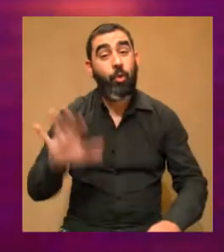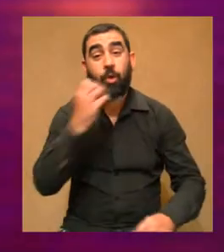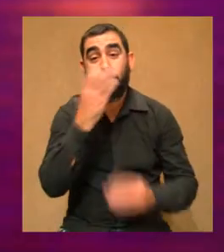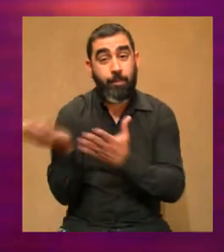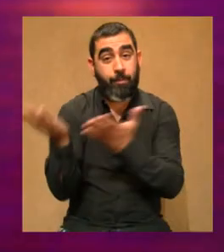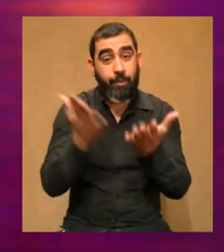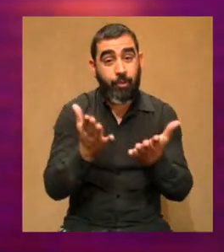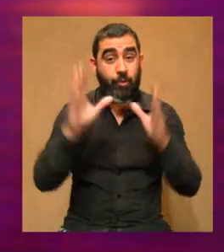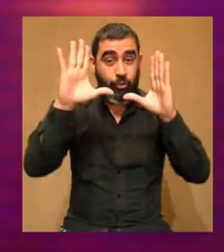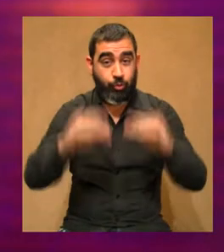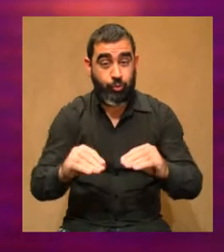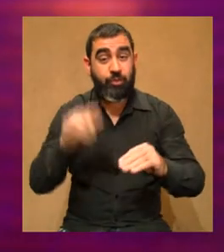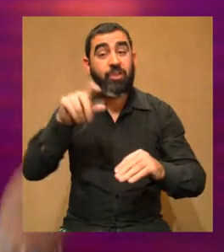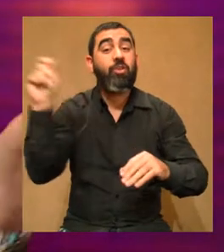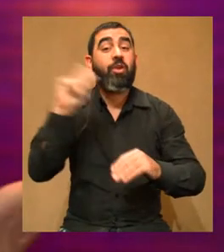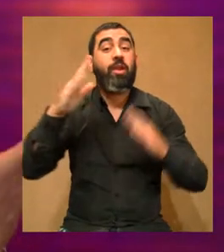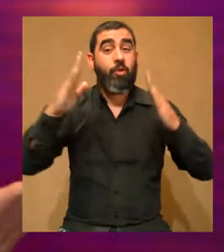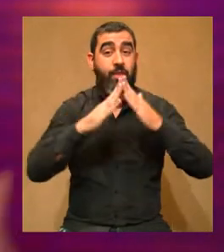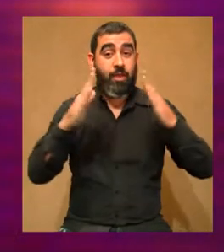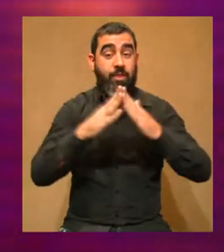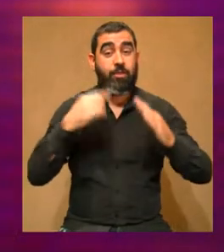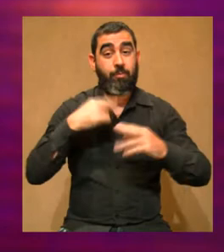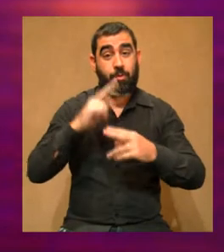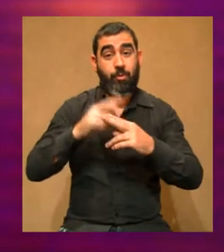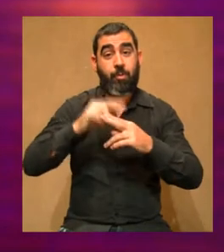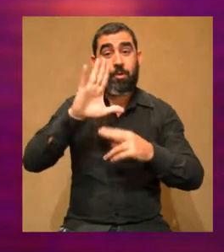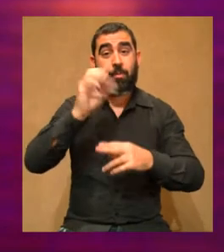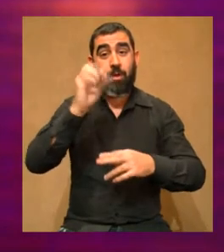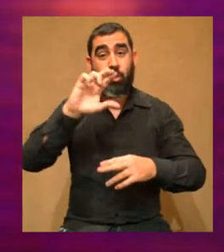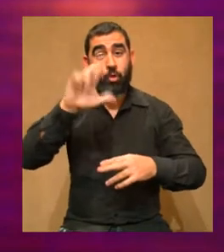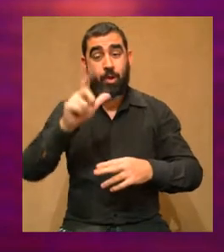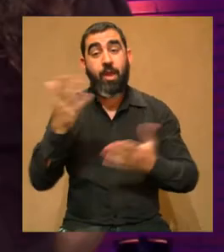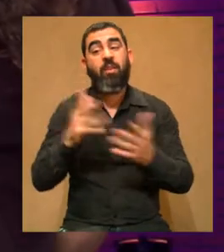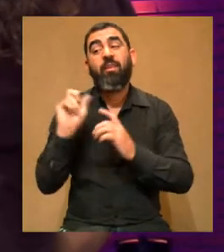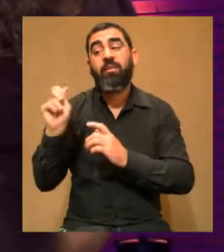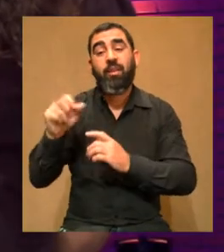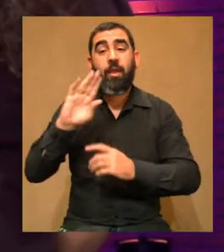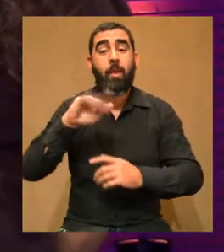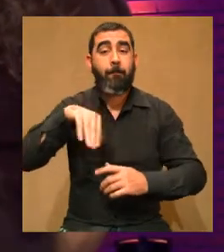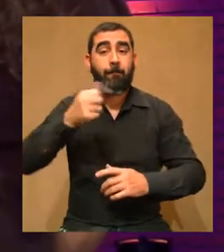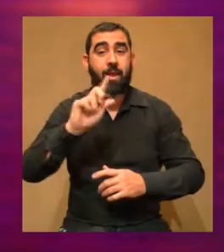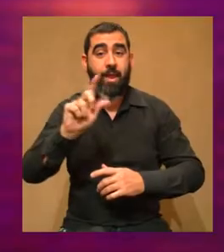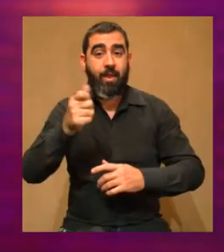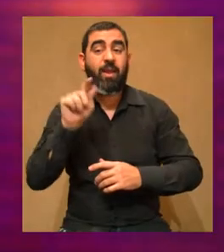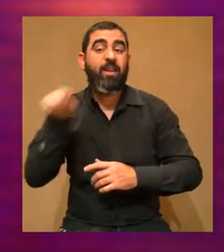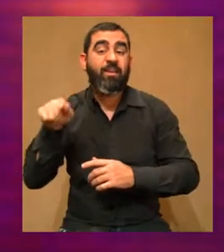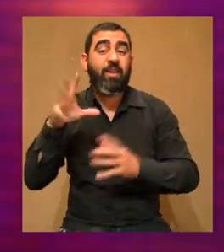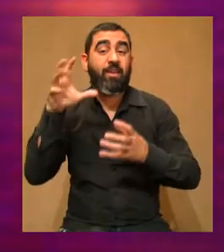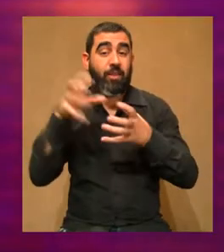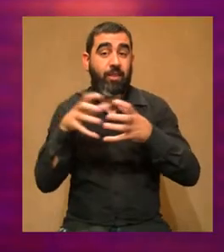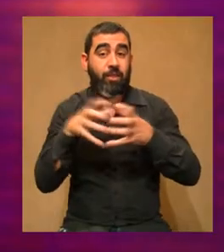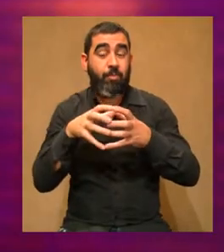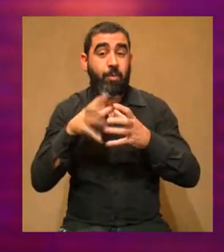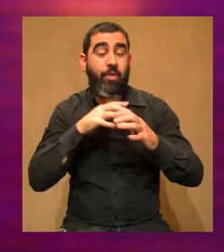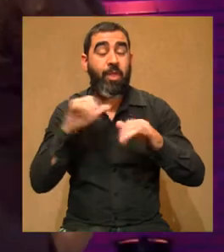hola bienvenidos bienvenidas esto es recreo en casa mi nombre es paola y en esta oportunidad estoy con maga bienvenida amada ella forma parte del